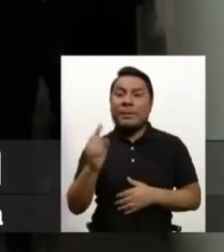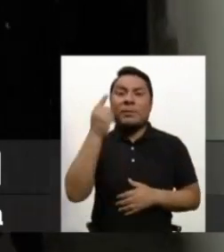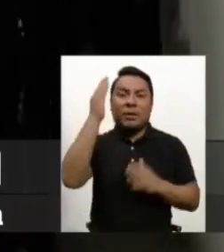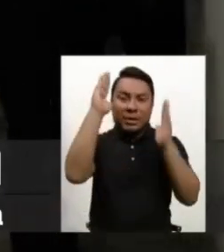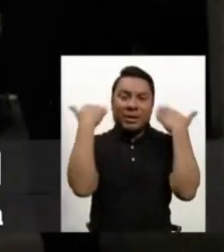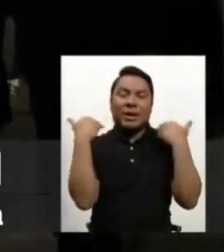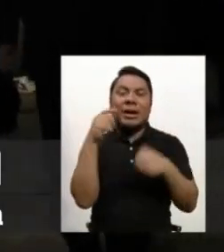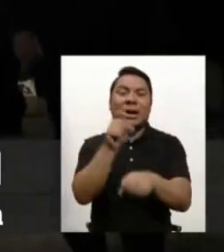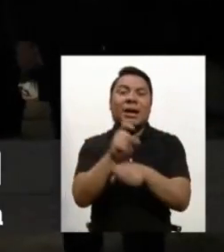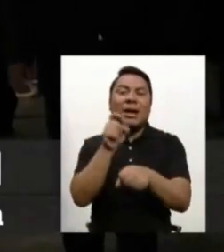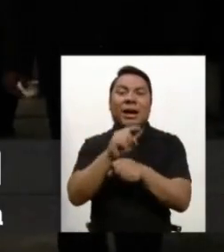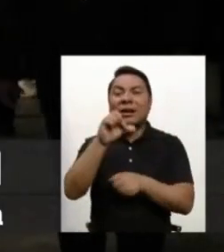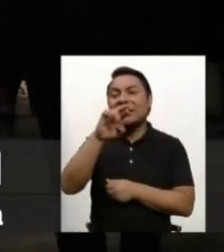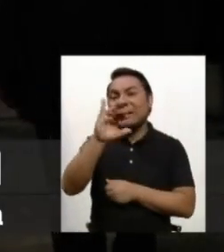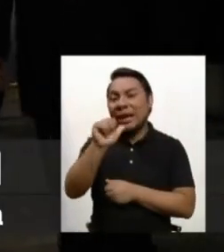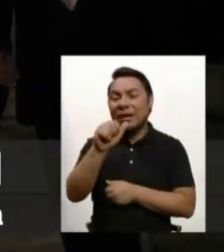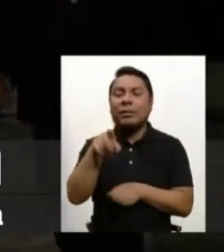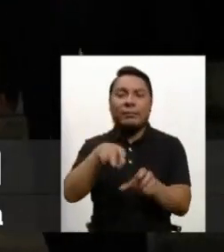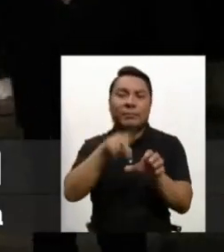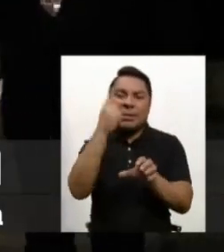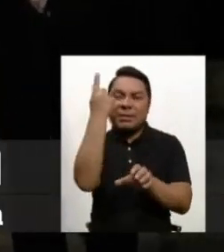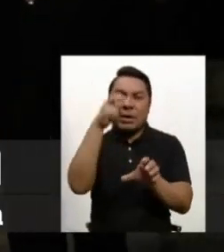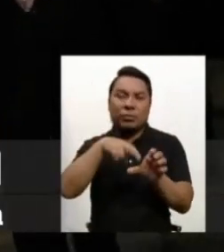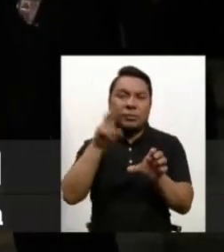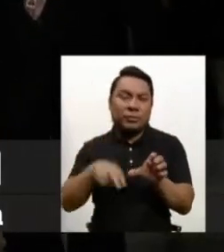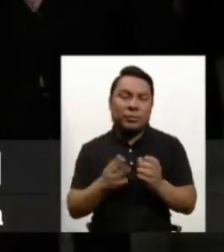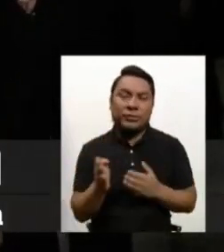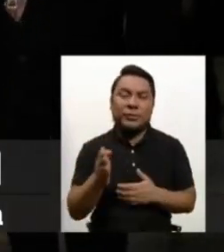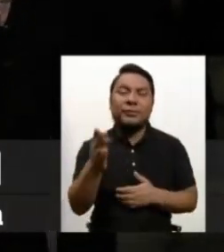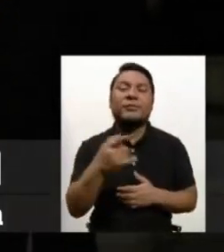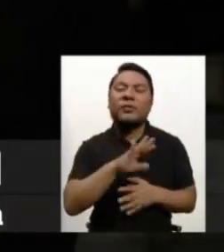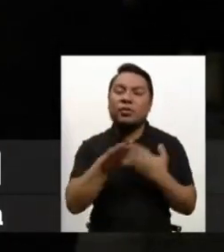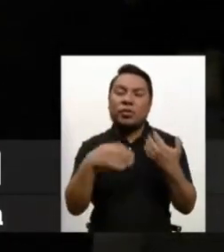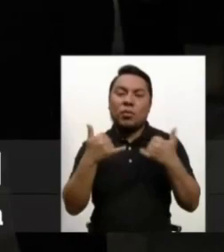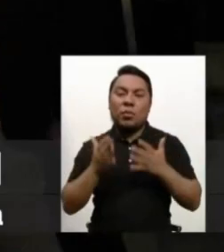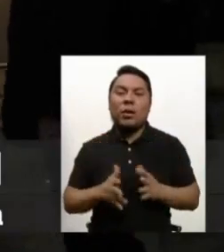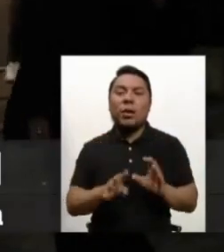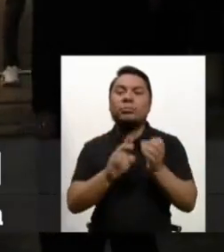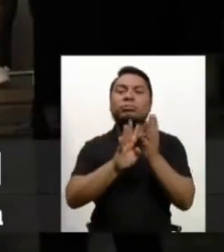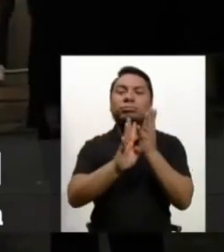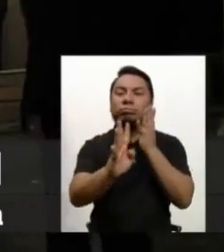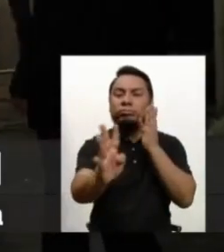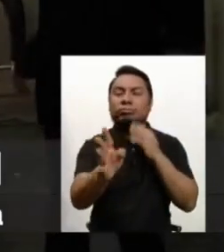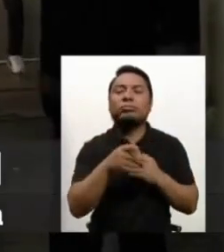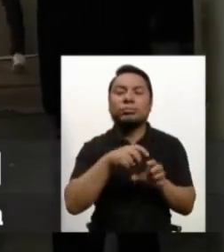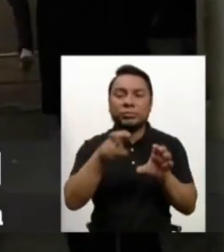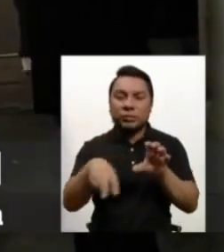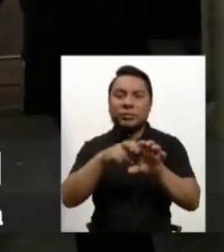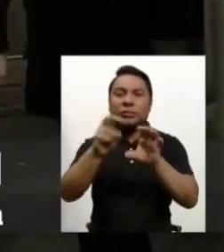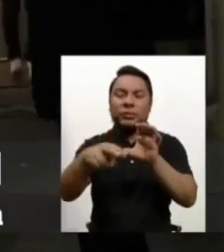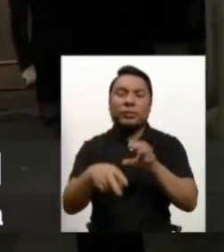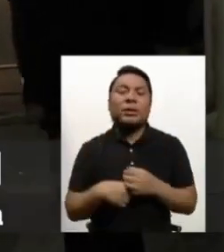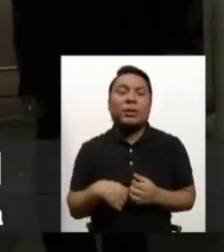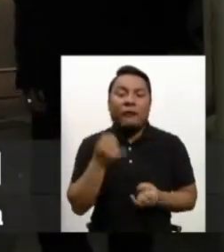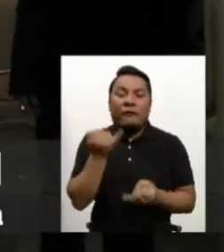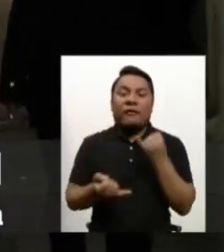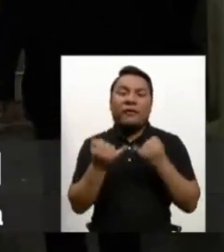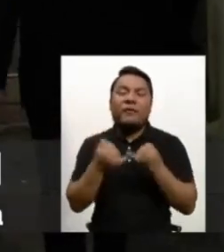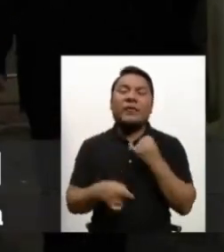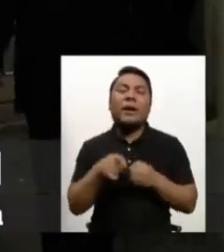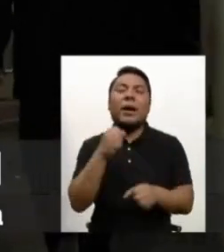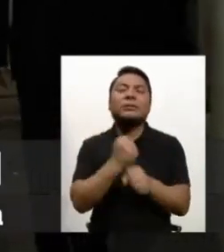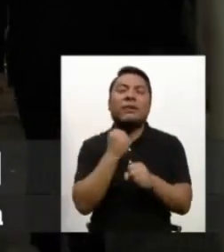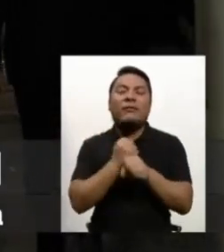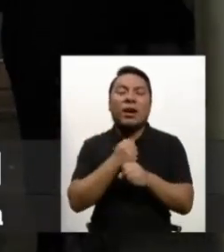ya del bus, y ya me parece que culminaron todos los jugadores y comando técnico del equipo peruano. Ya bajaron del bus que los trajo de